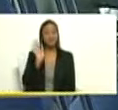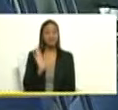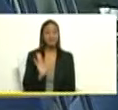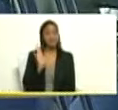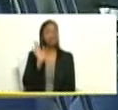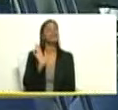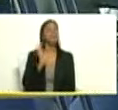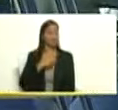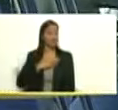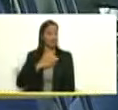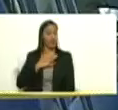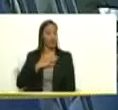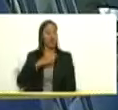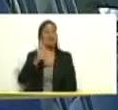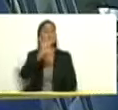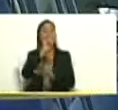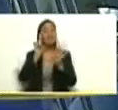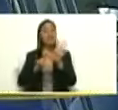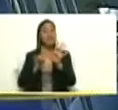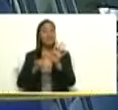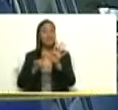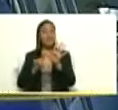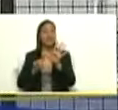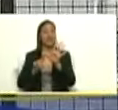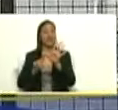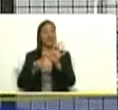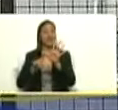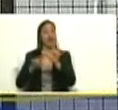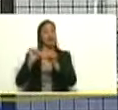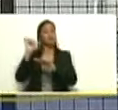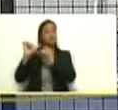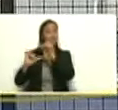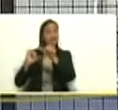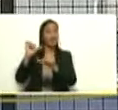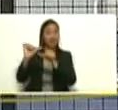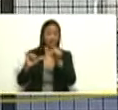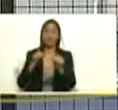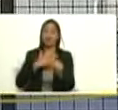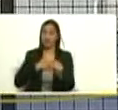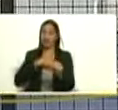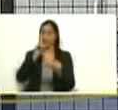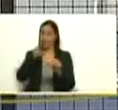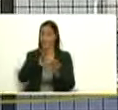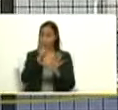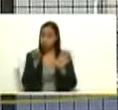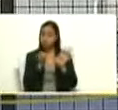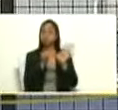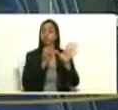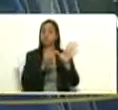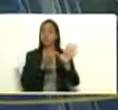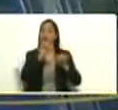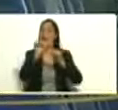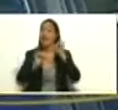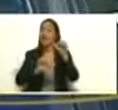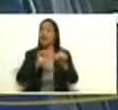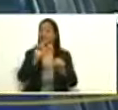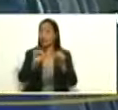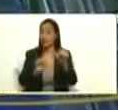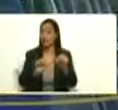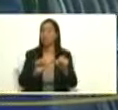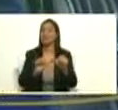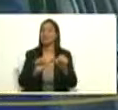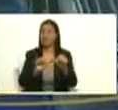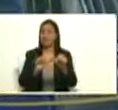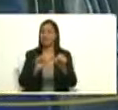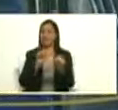de esa somos de esa Carmen Teresa somos de esa Carmen Teresa tú